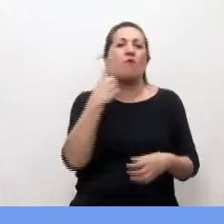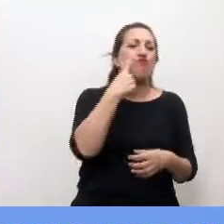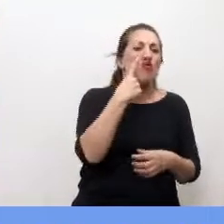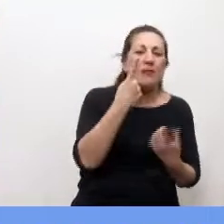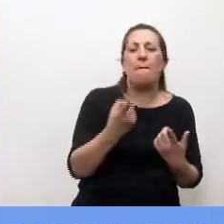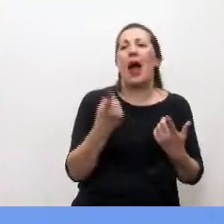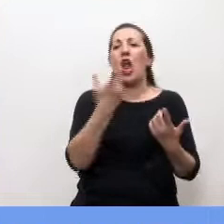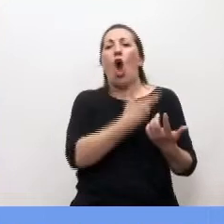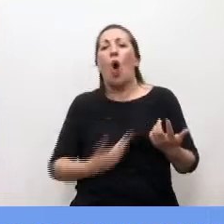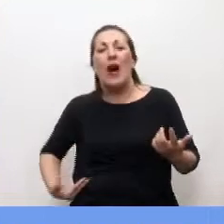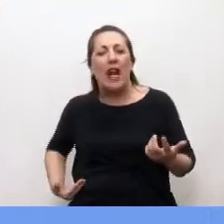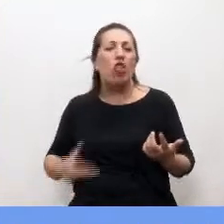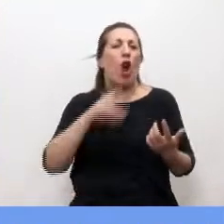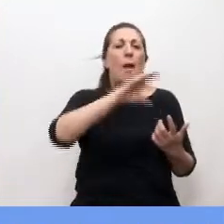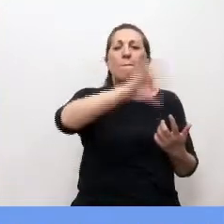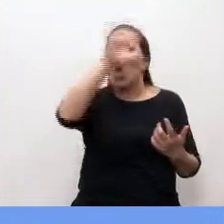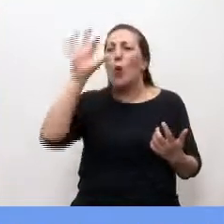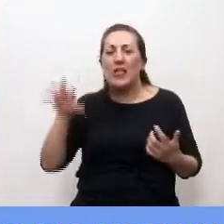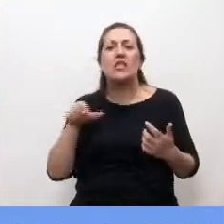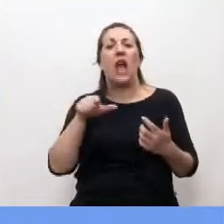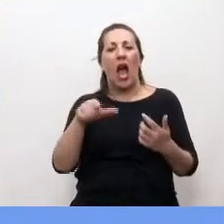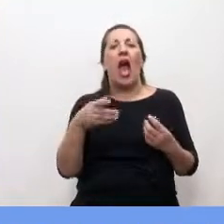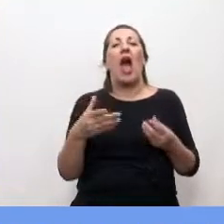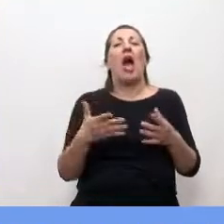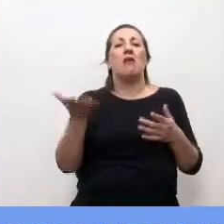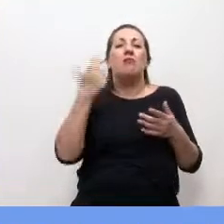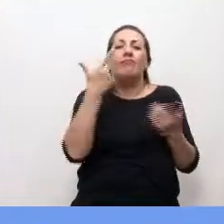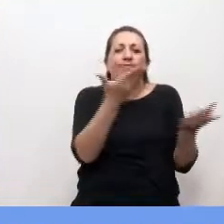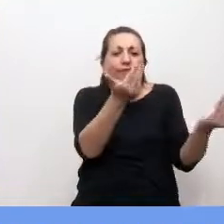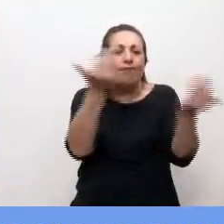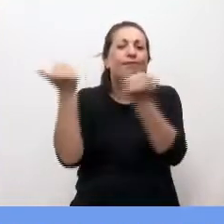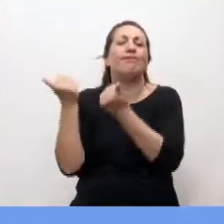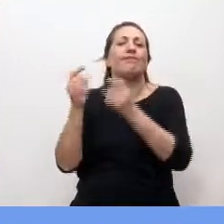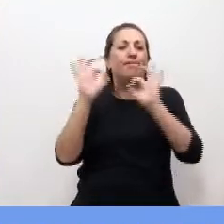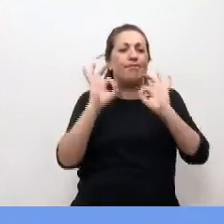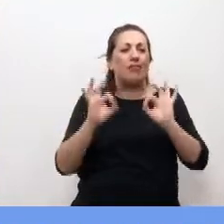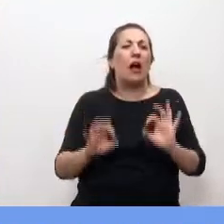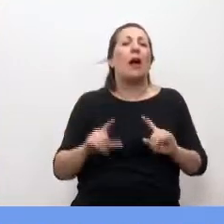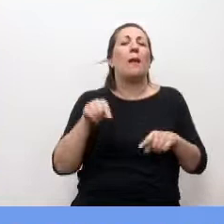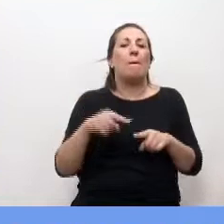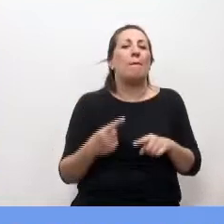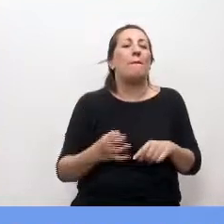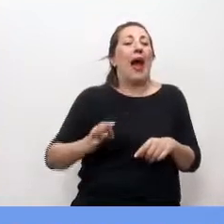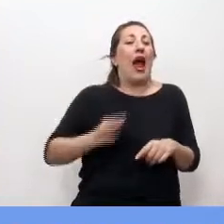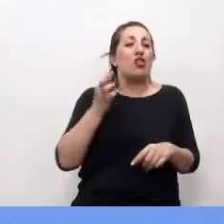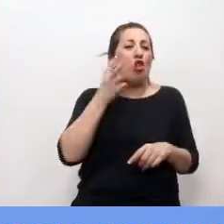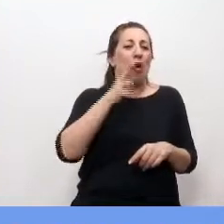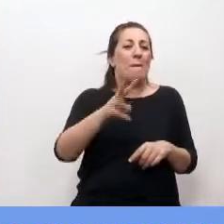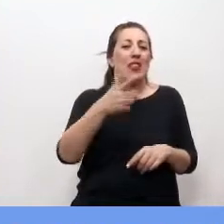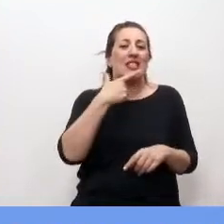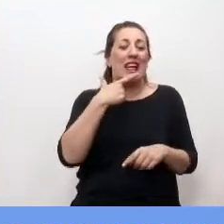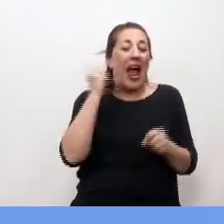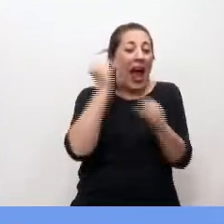con los gobernadores así por primera vez pudimos relevar en el año 17 hasta el año